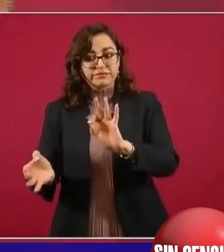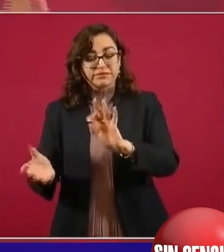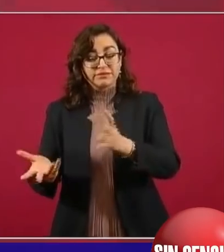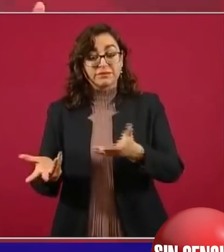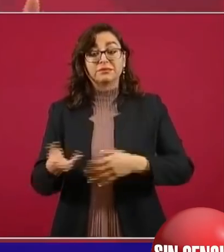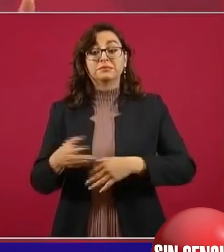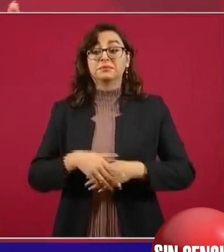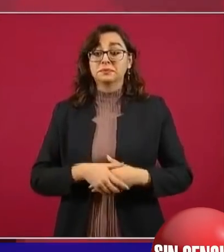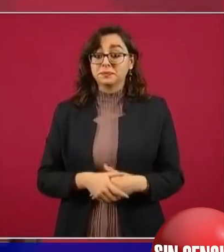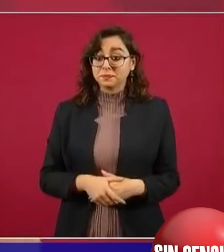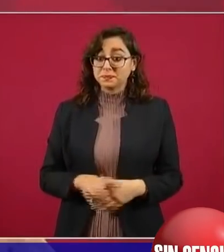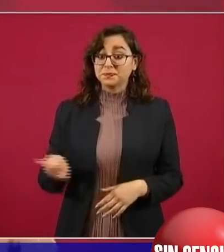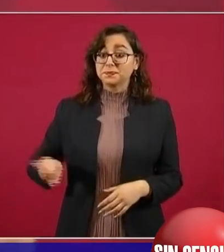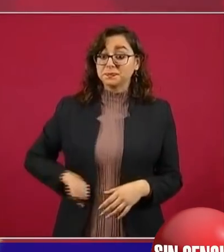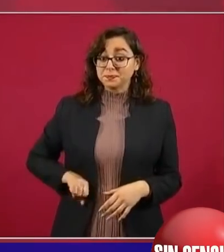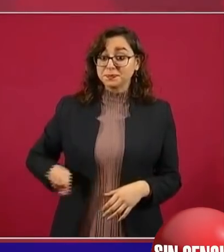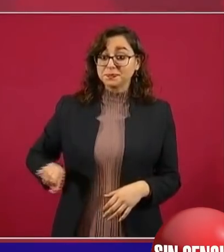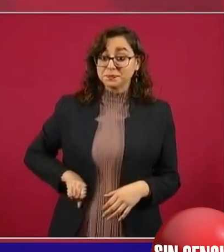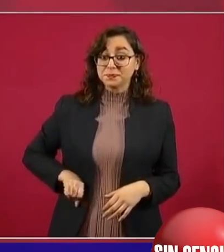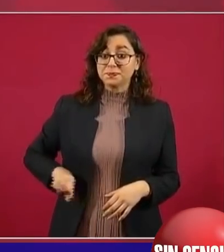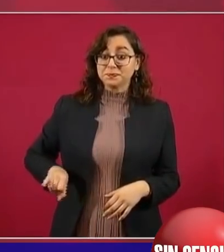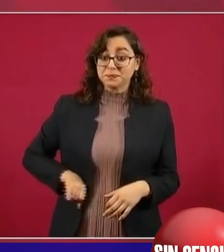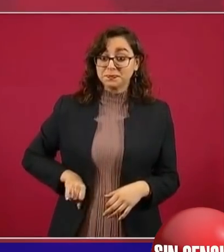Entonces sí es interesante, ¿no?